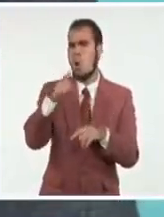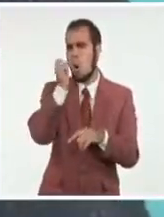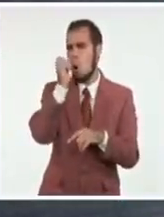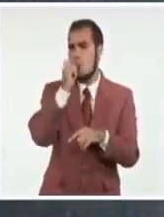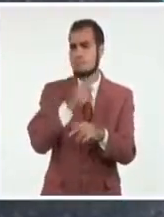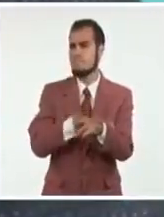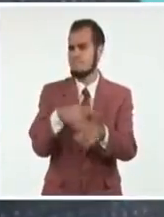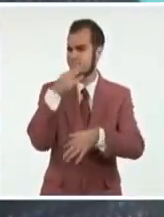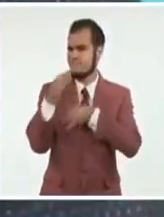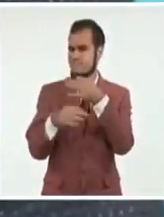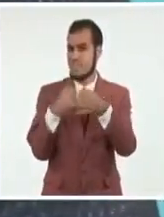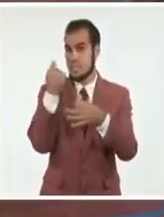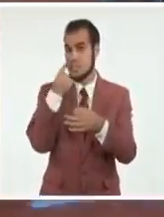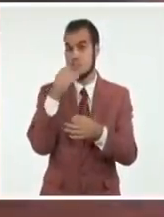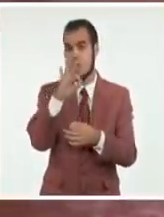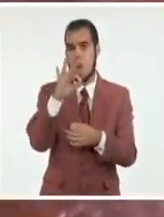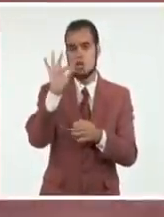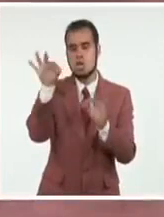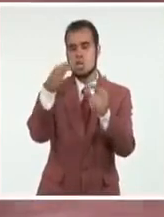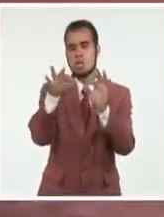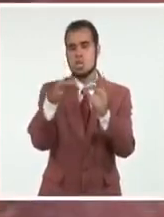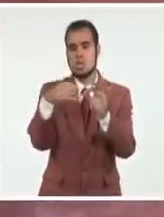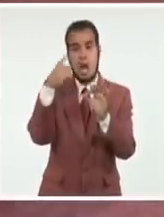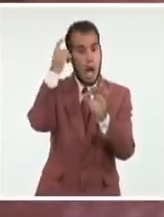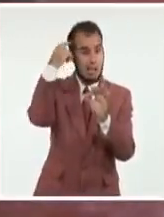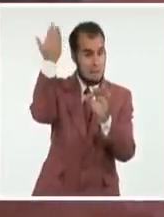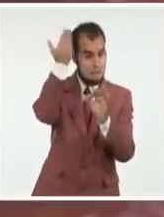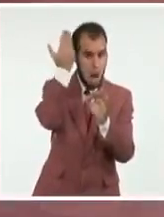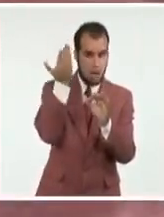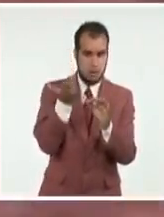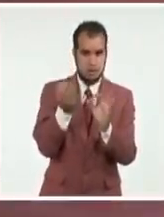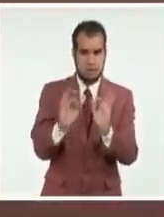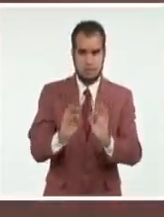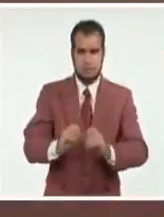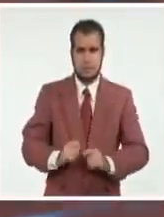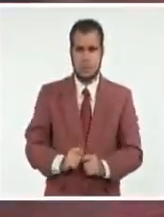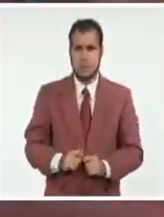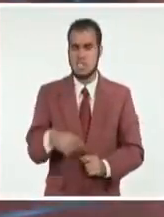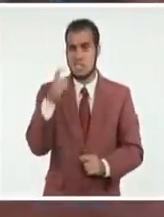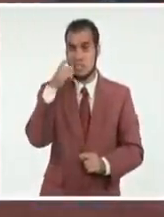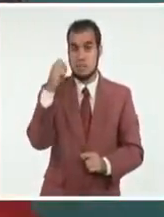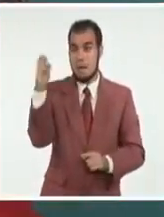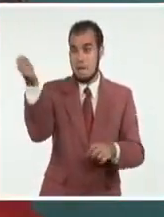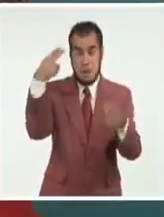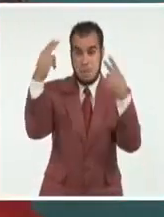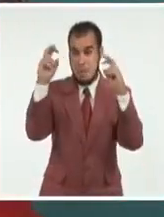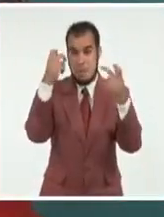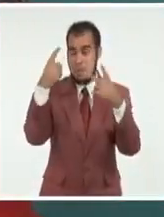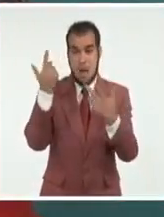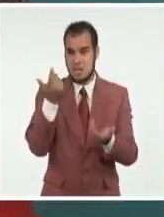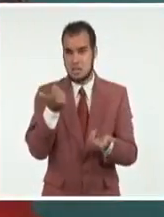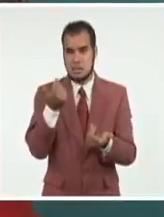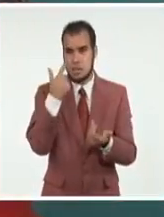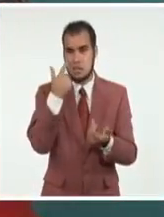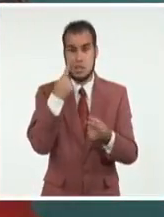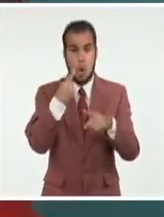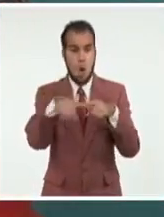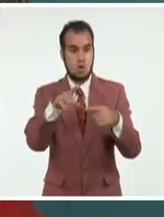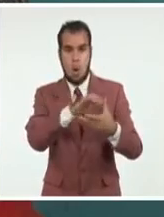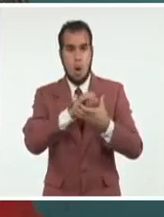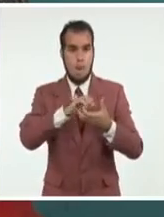quien tiene 8 puntos en la herida de su cabeza. Nosotros esquivando piedra y piedra, cuando le dan al compañero